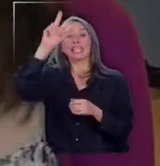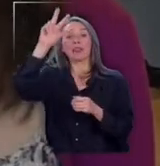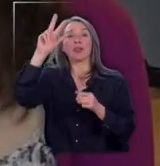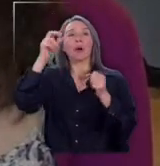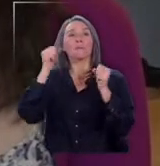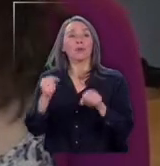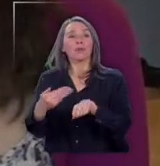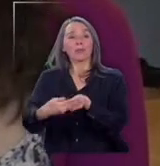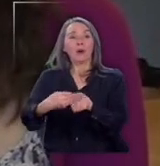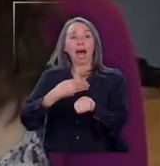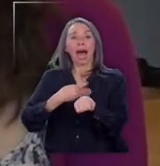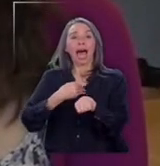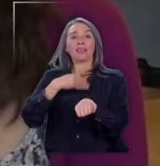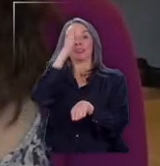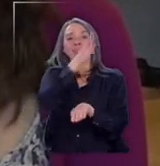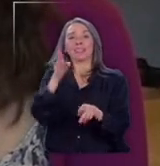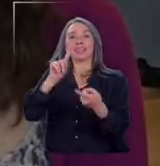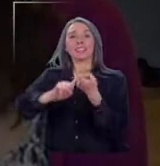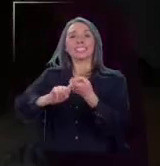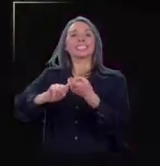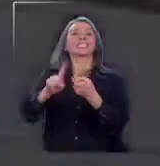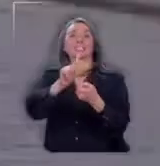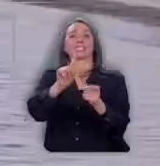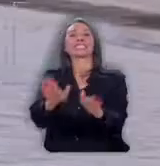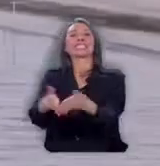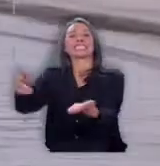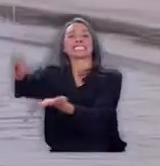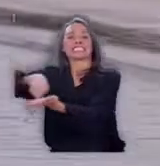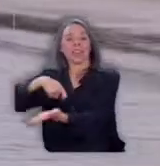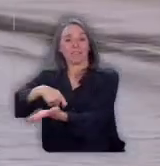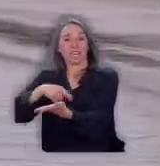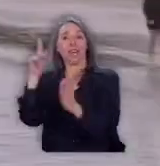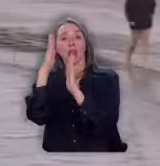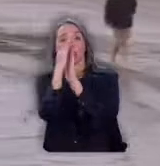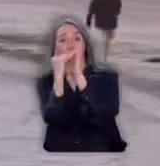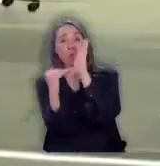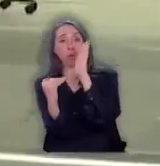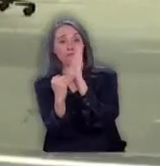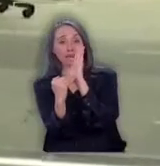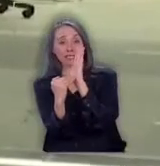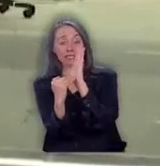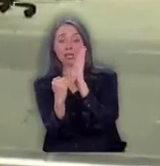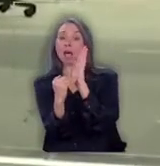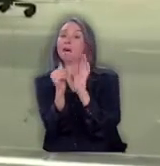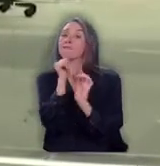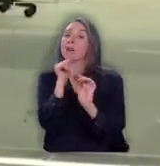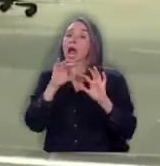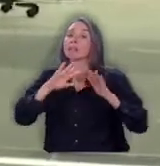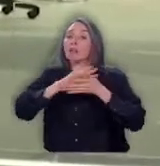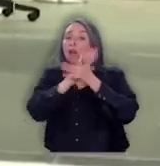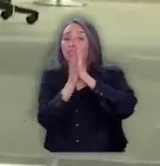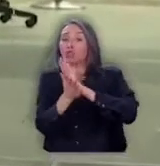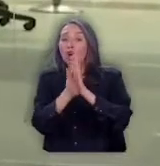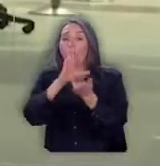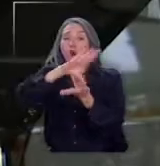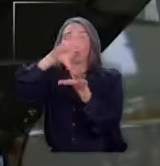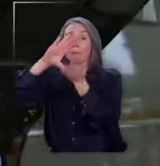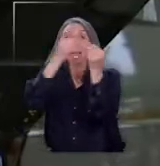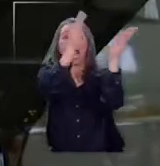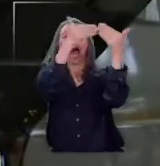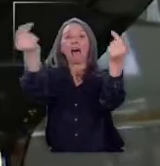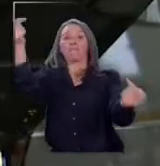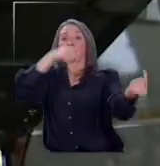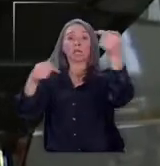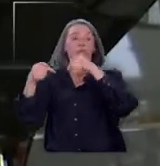pudimos adelantar nuestra boda civil Aunque el país oceánico aún no se plantea la reapertura total de sus fronteras si